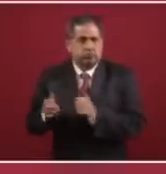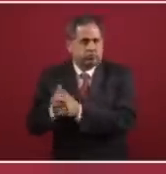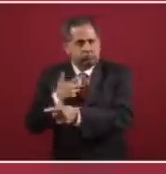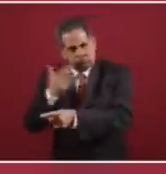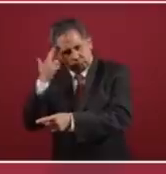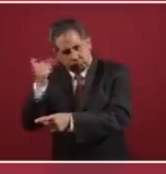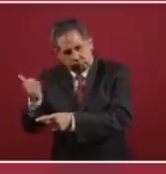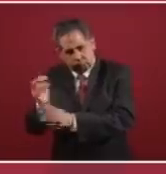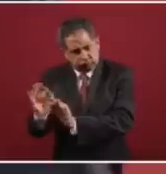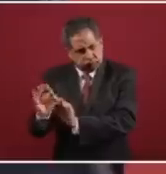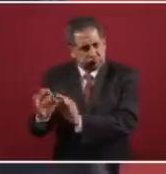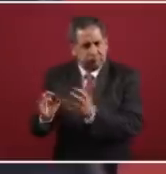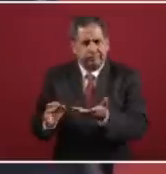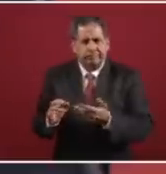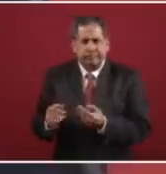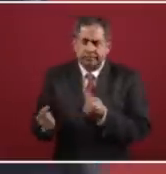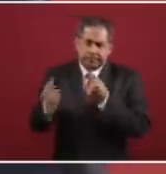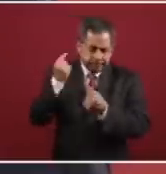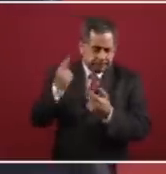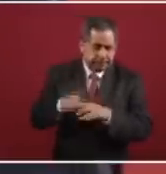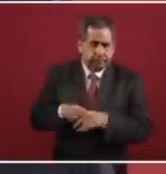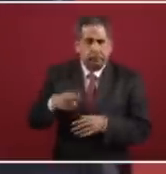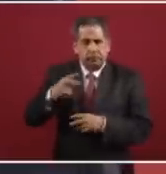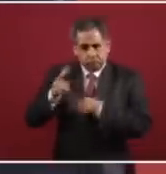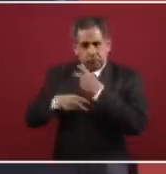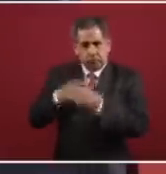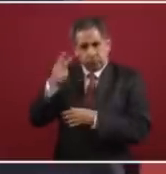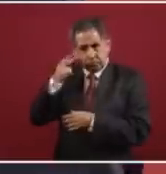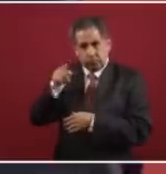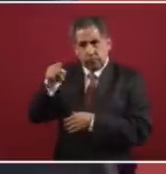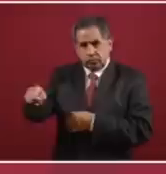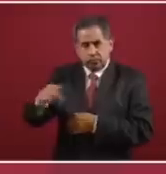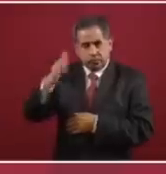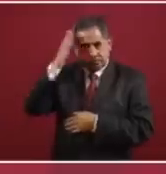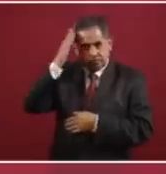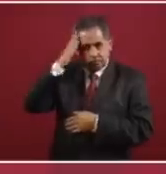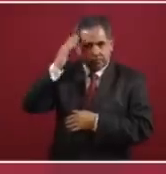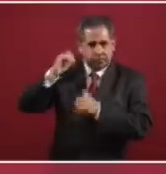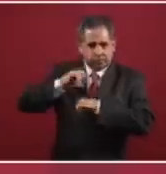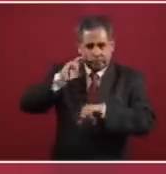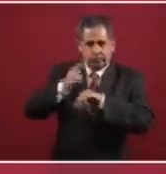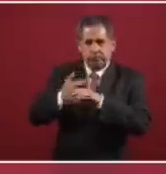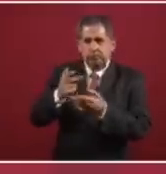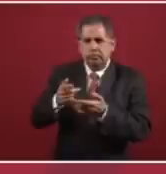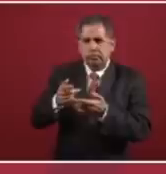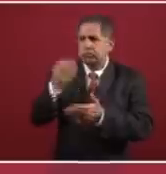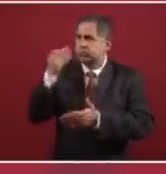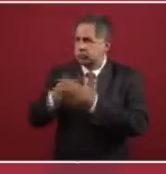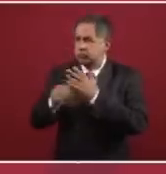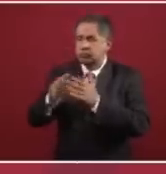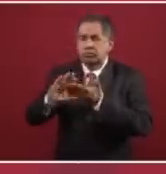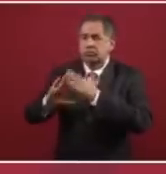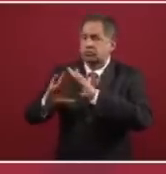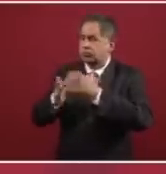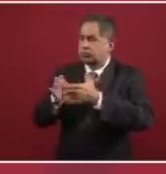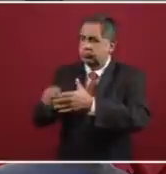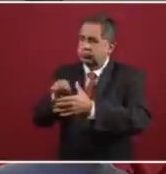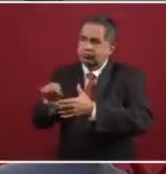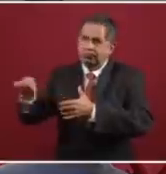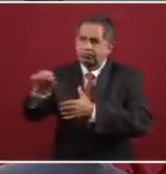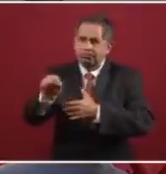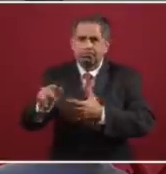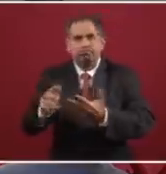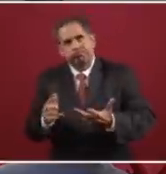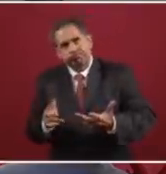razón, de que fui a la cabecera municipal, no a sus comunidades.